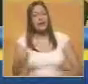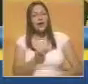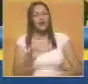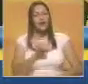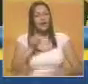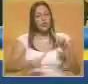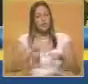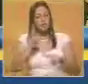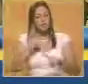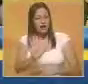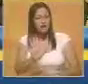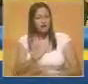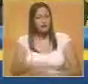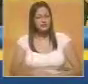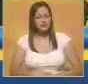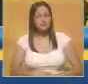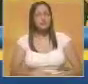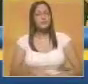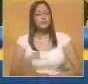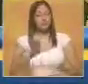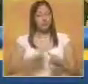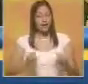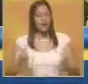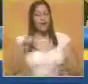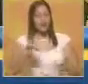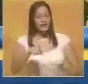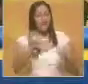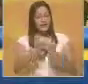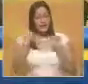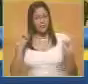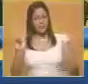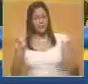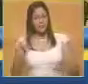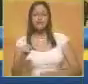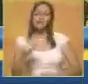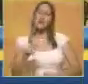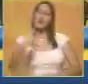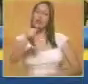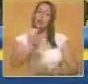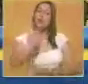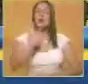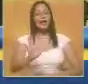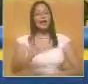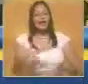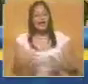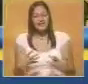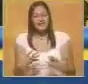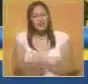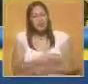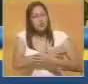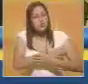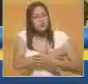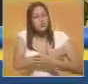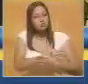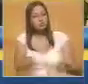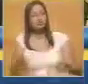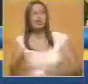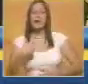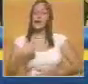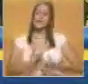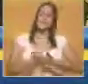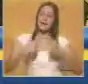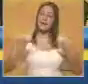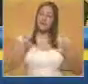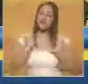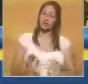demás. Pero esa independencia, ese único bien, es la puerta abierta que nos